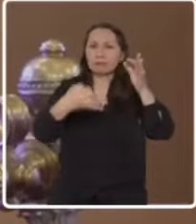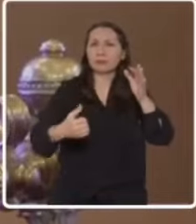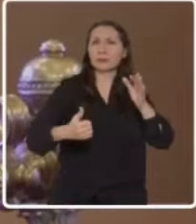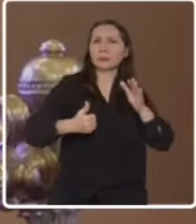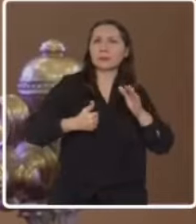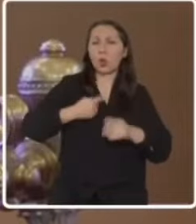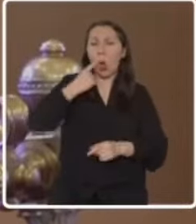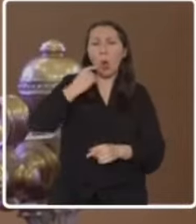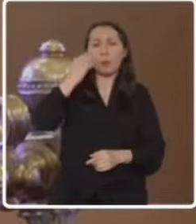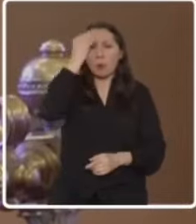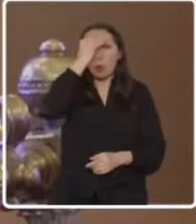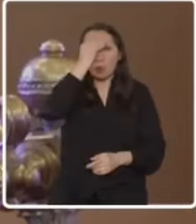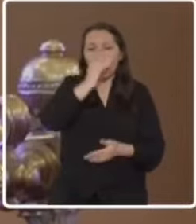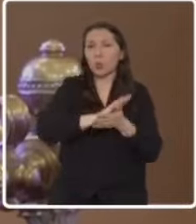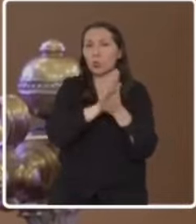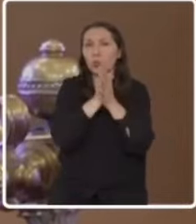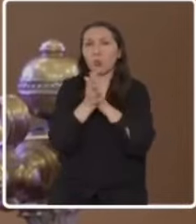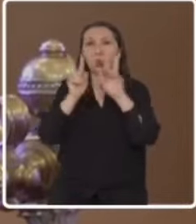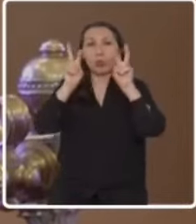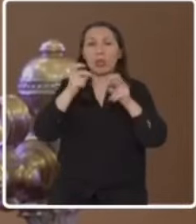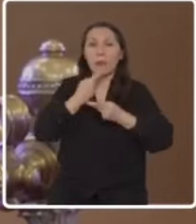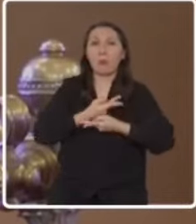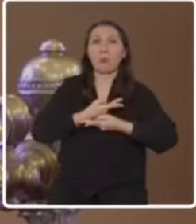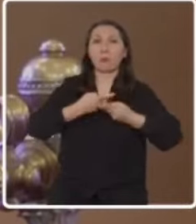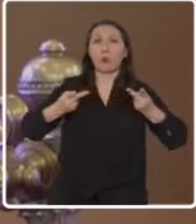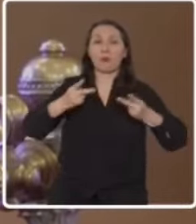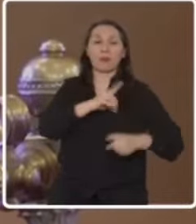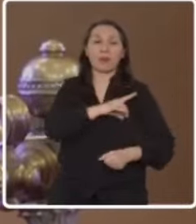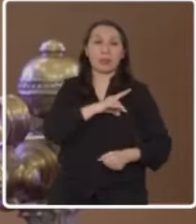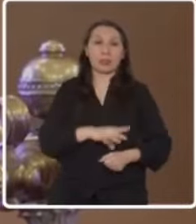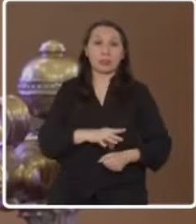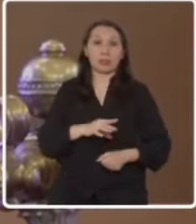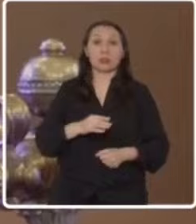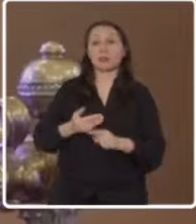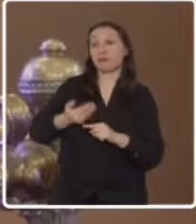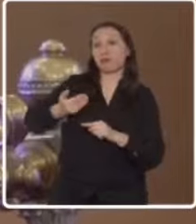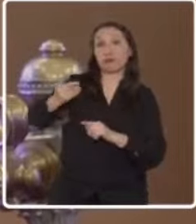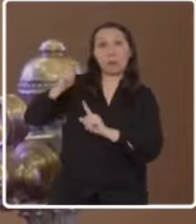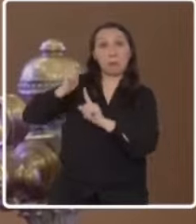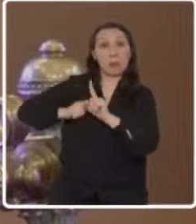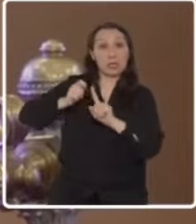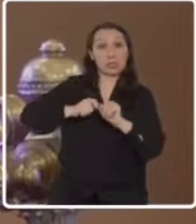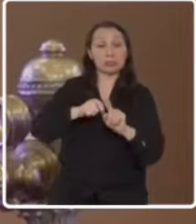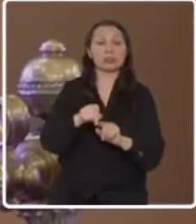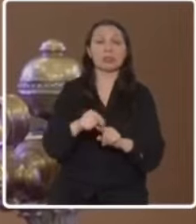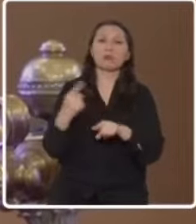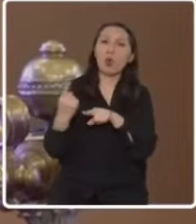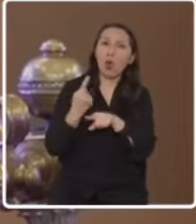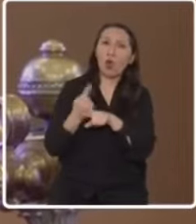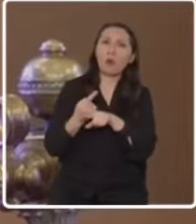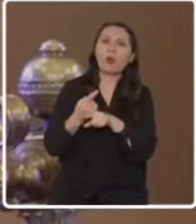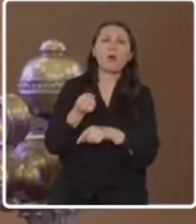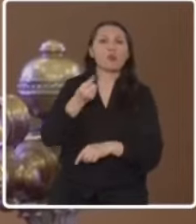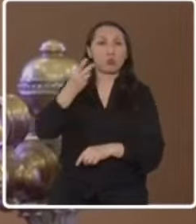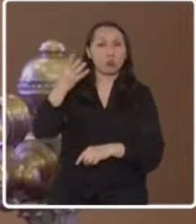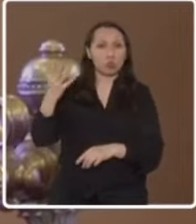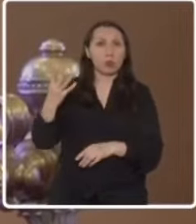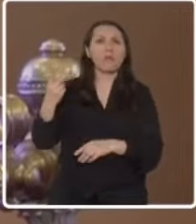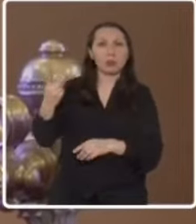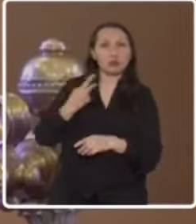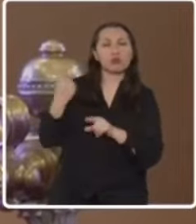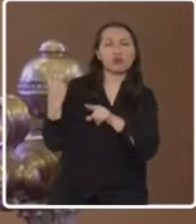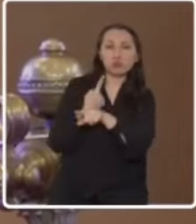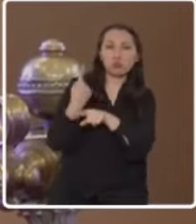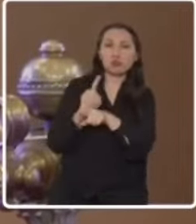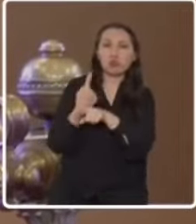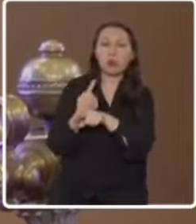un hombre preocupado por todos los asuntos públicos de Chile. En los últimos meses conversamos en múltiples